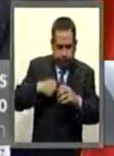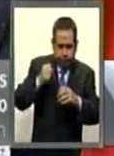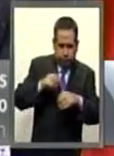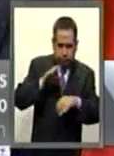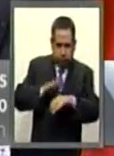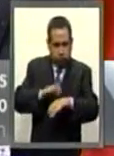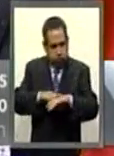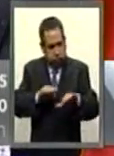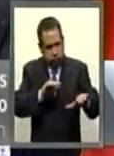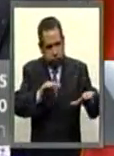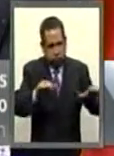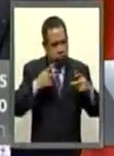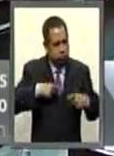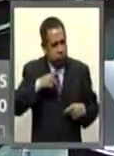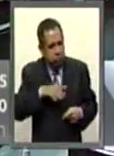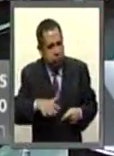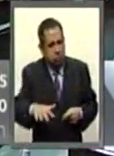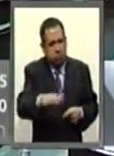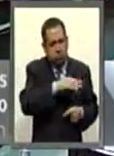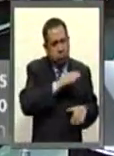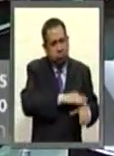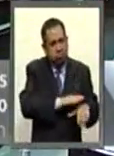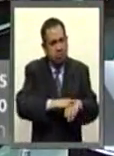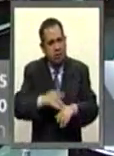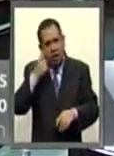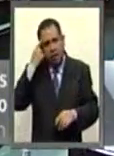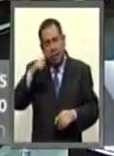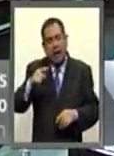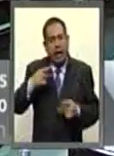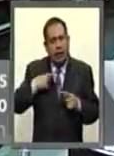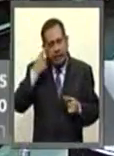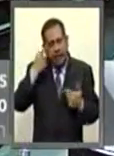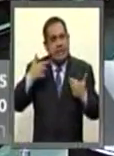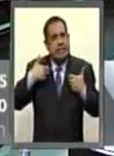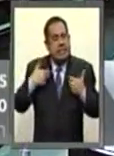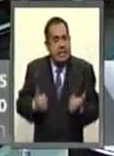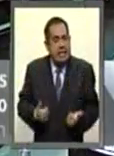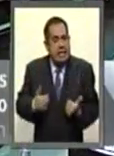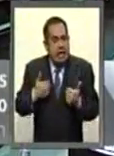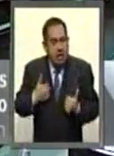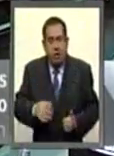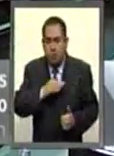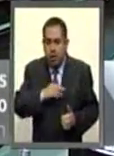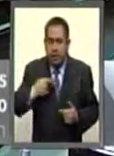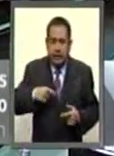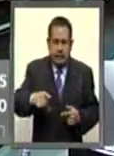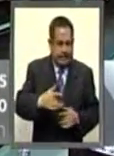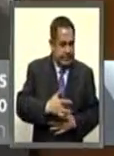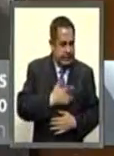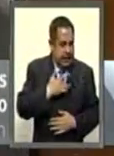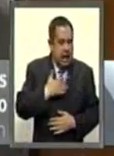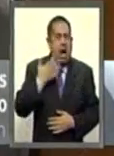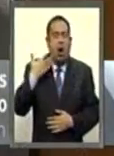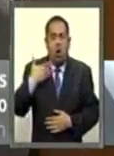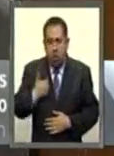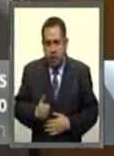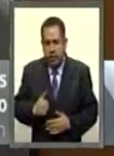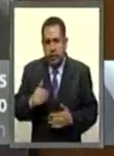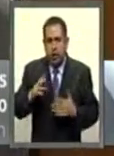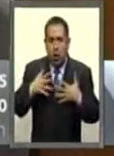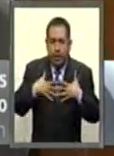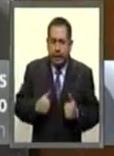concientizar a la ciudadanía para que puedan sensibilizarse y